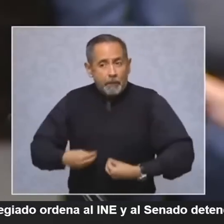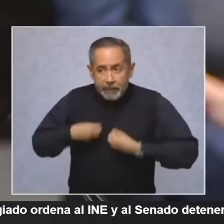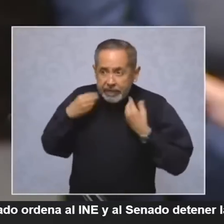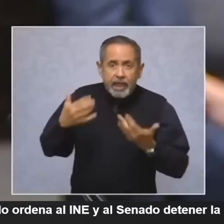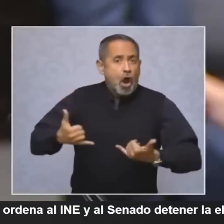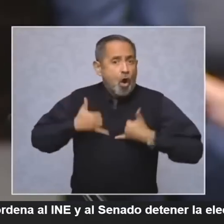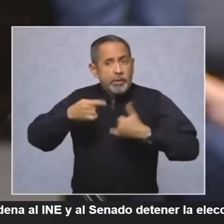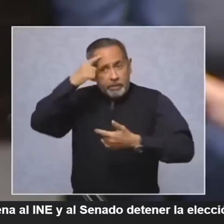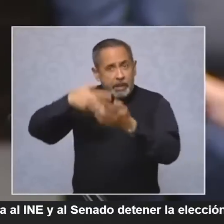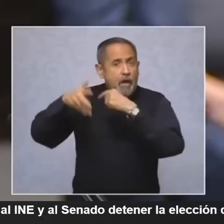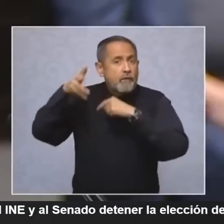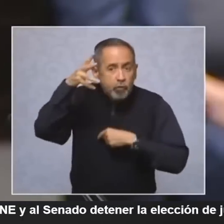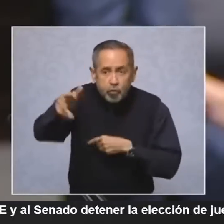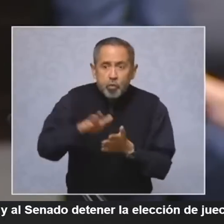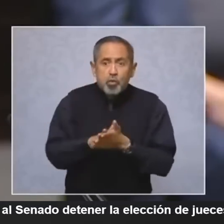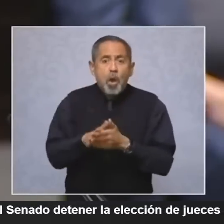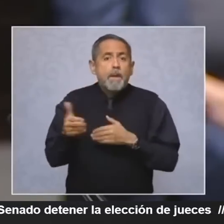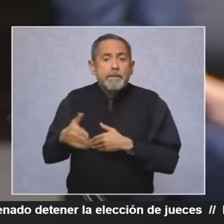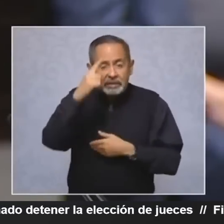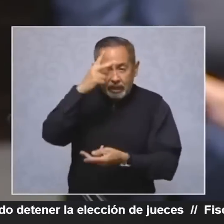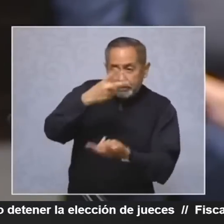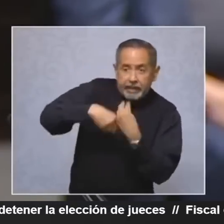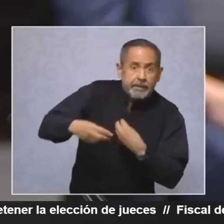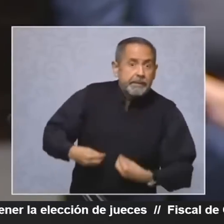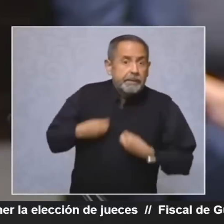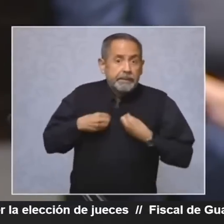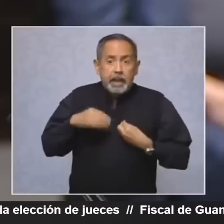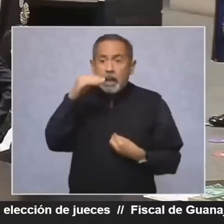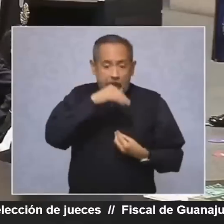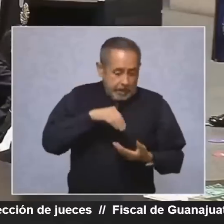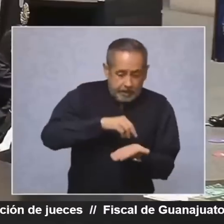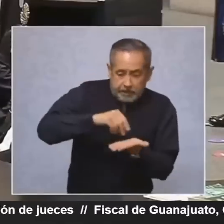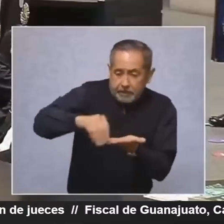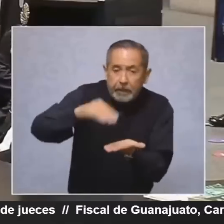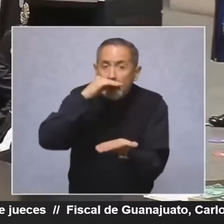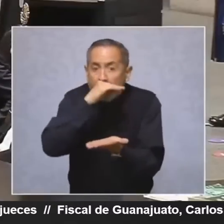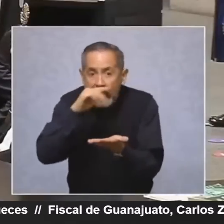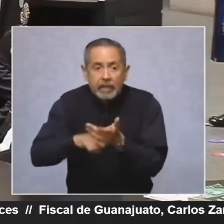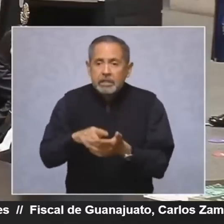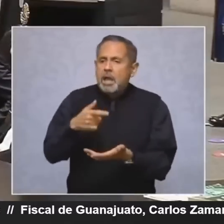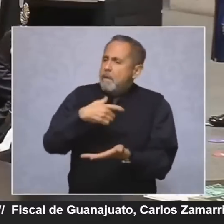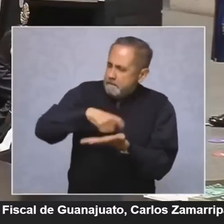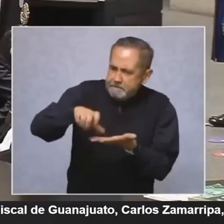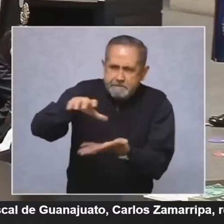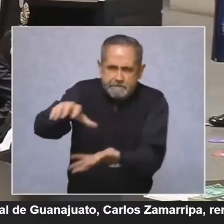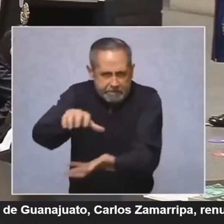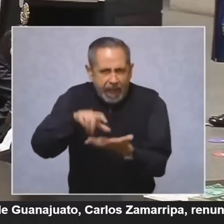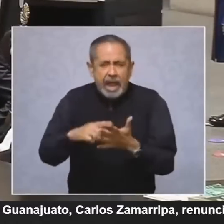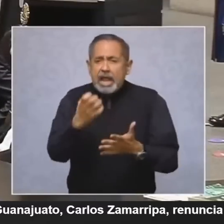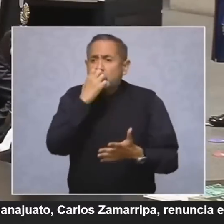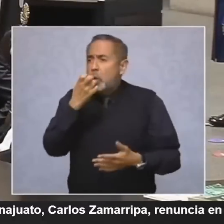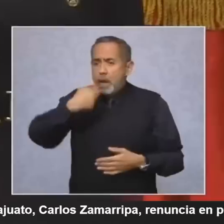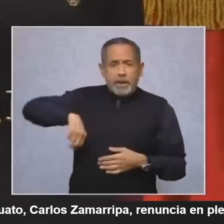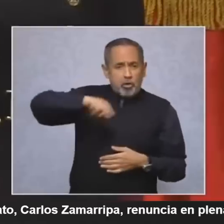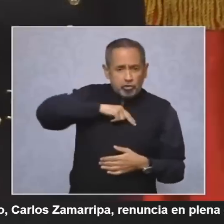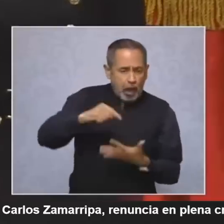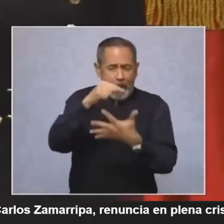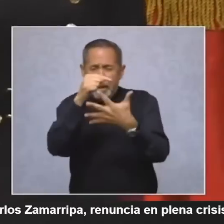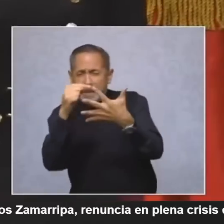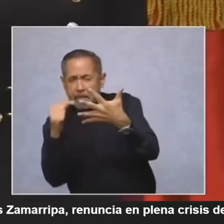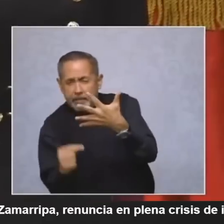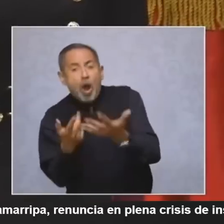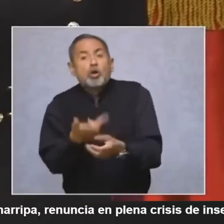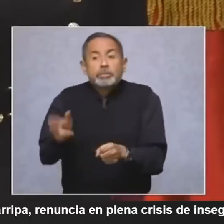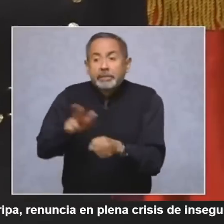Futuro, Producción y Pesca para el Bienestar, fertilizantes gratuitos, precios de garantía, la escuela es nuestra y la clínica